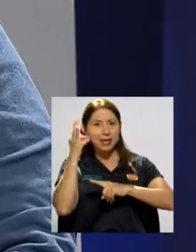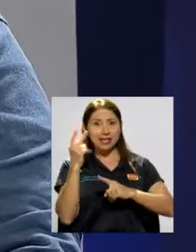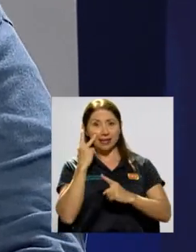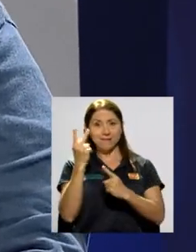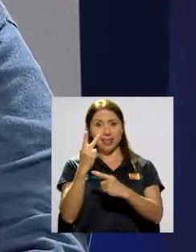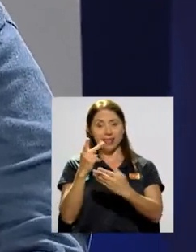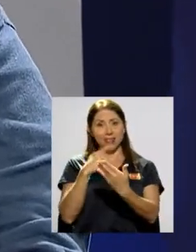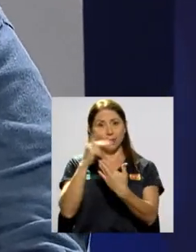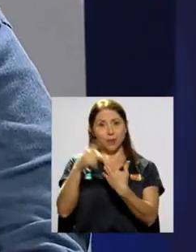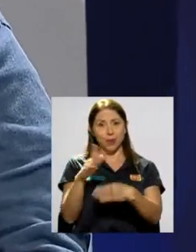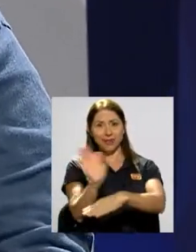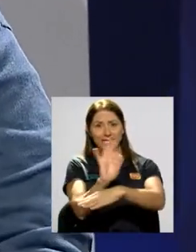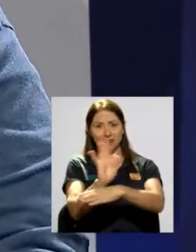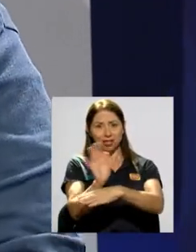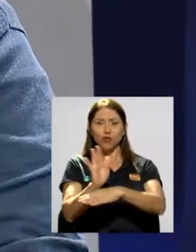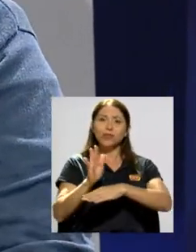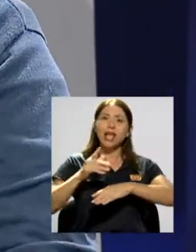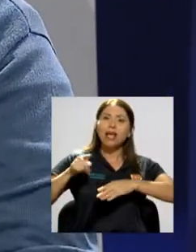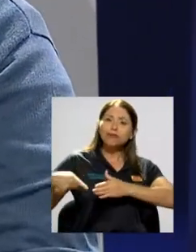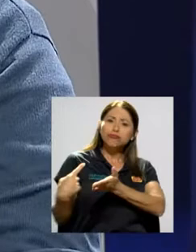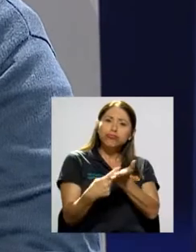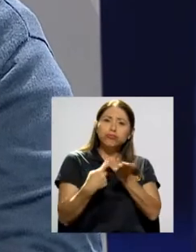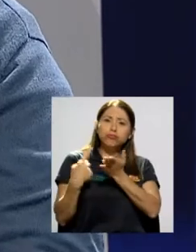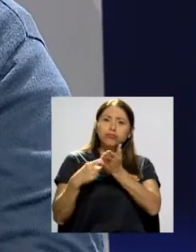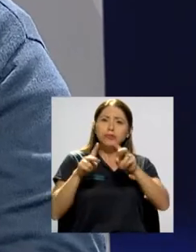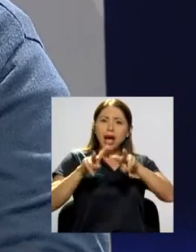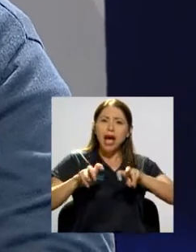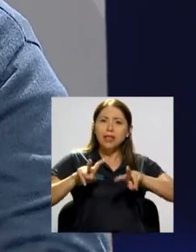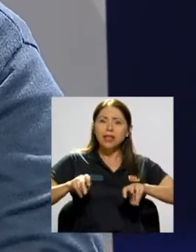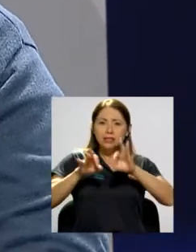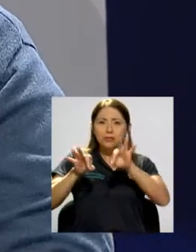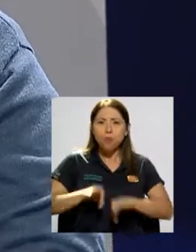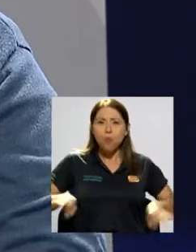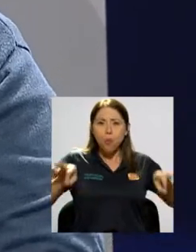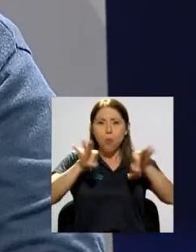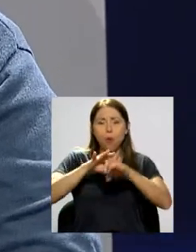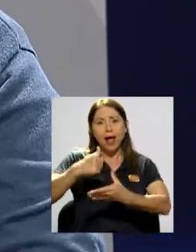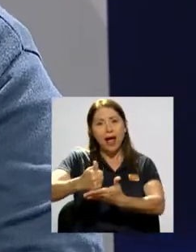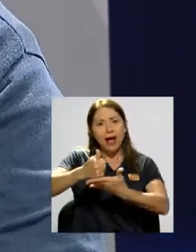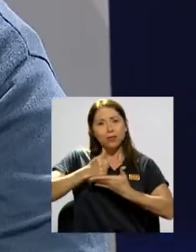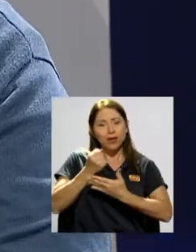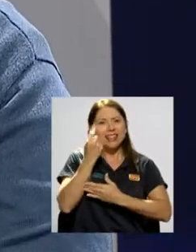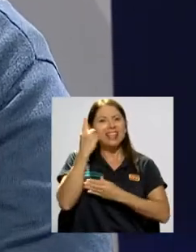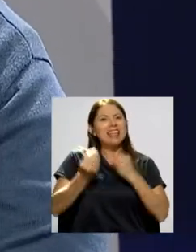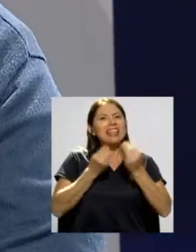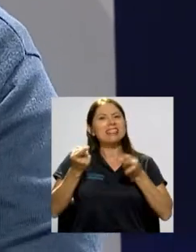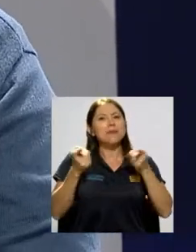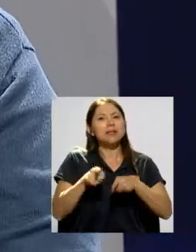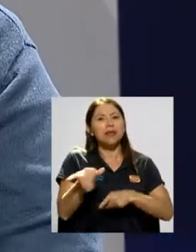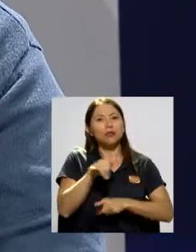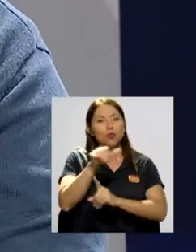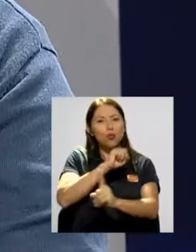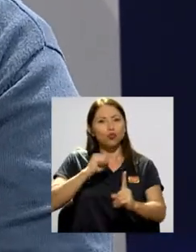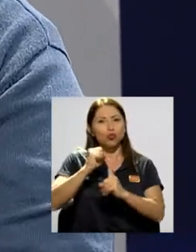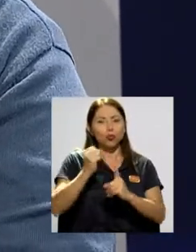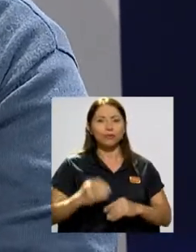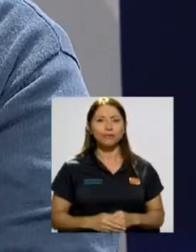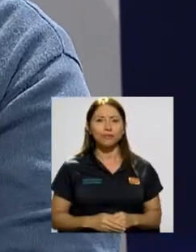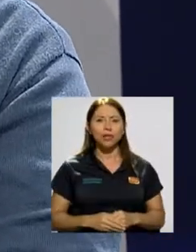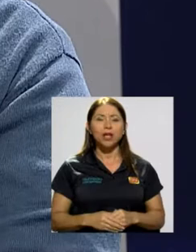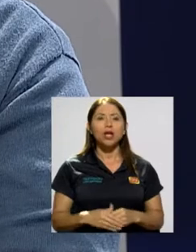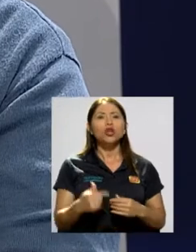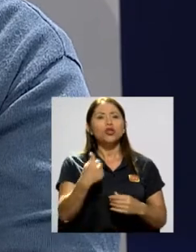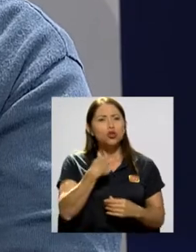televidentes estos análisis, que siempre son importantes porque nos ayudan a entender qué es lo que nos está pasando como sociedad. Yo me